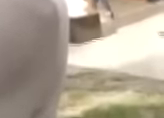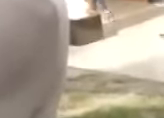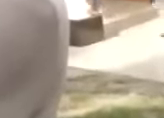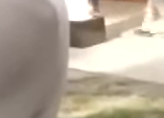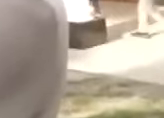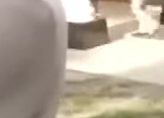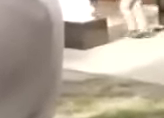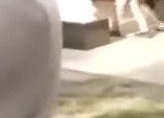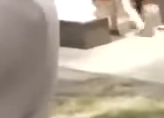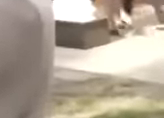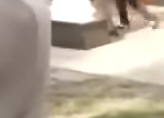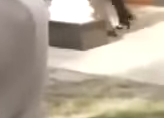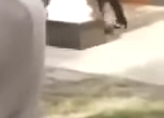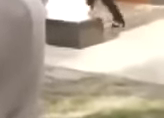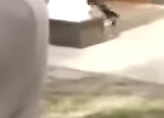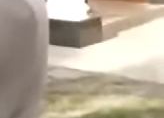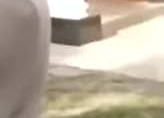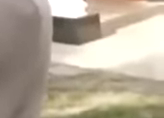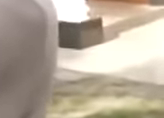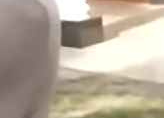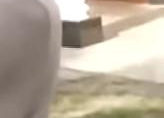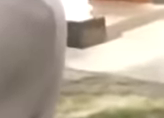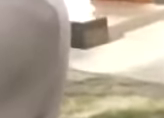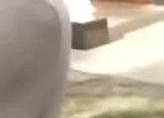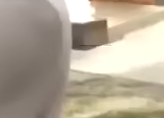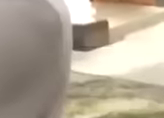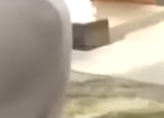el 51% y